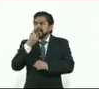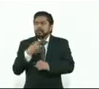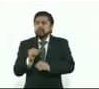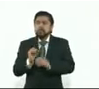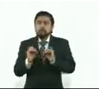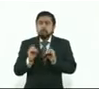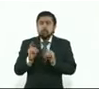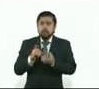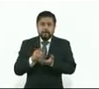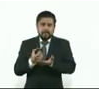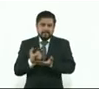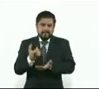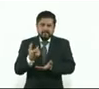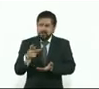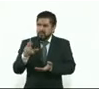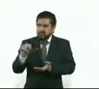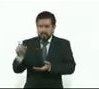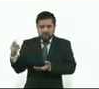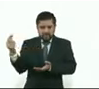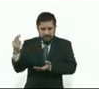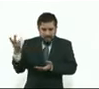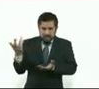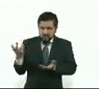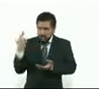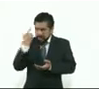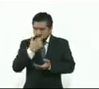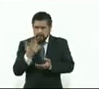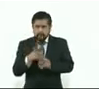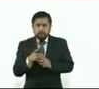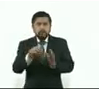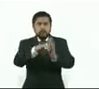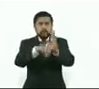como el tema, por ejemplo, del Instituto Electoral de la Ciudad de México.